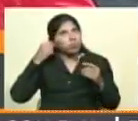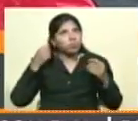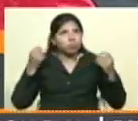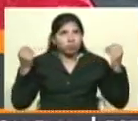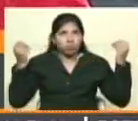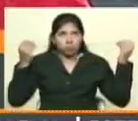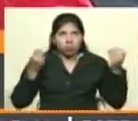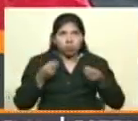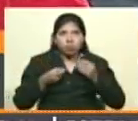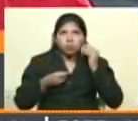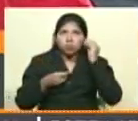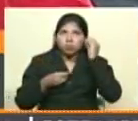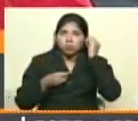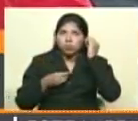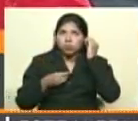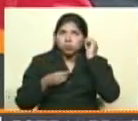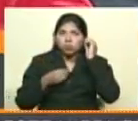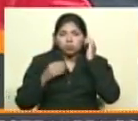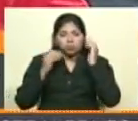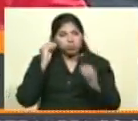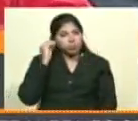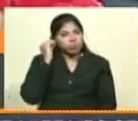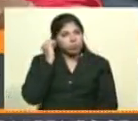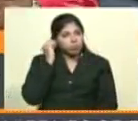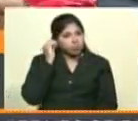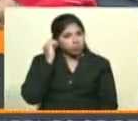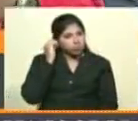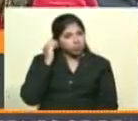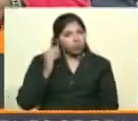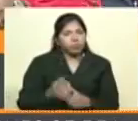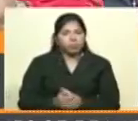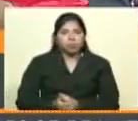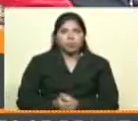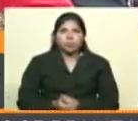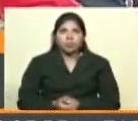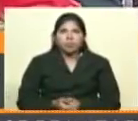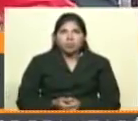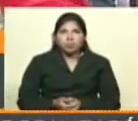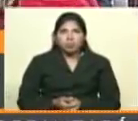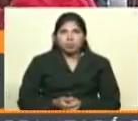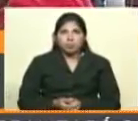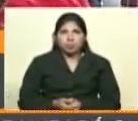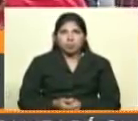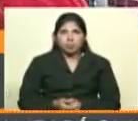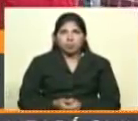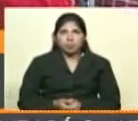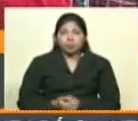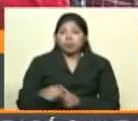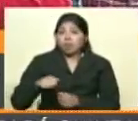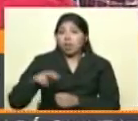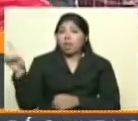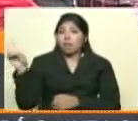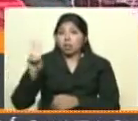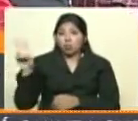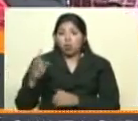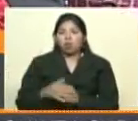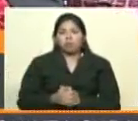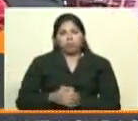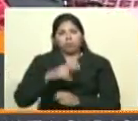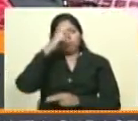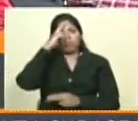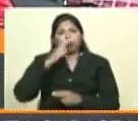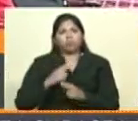ante los llamados del imperio estadounidense. Es el tiempo histórico que nos toca enfrentar. Venezuela, con honor, está de